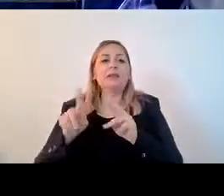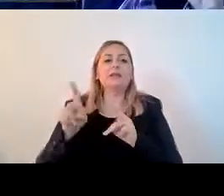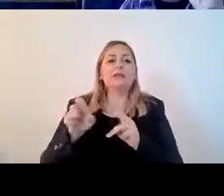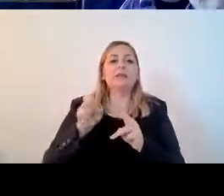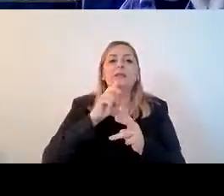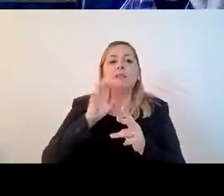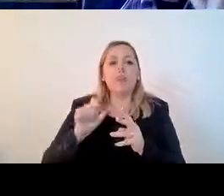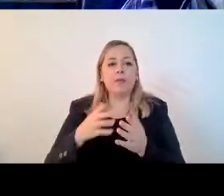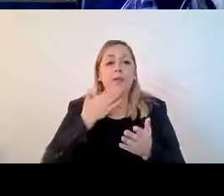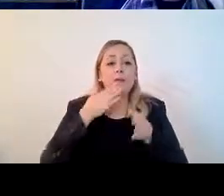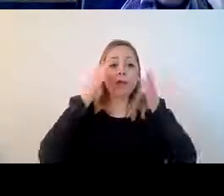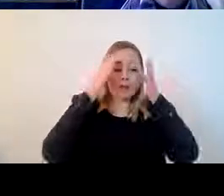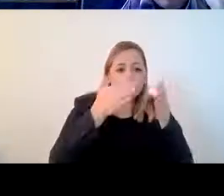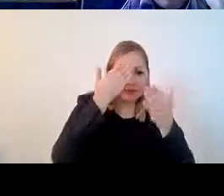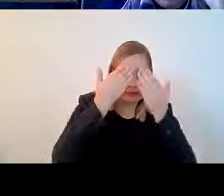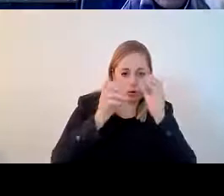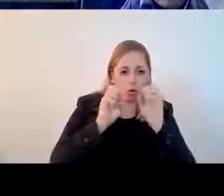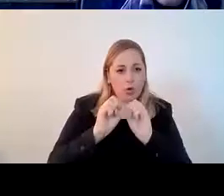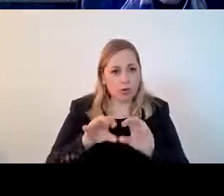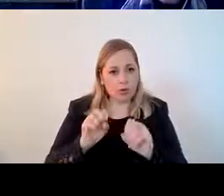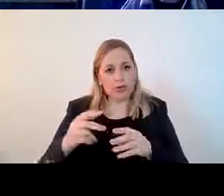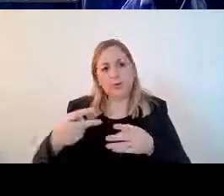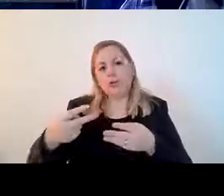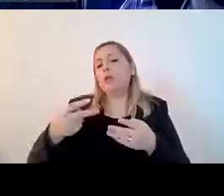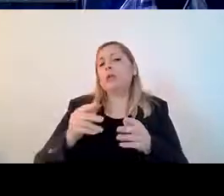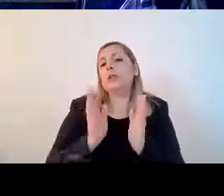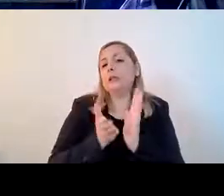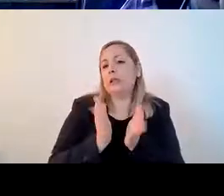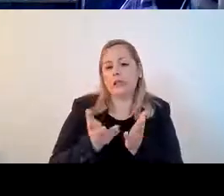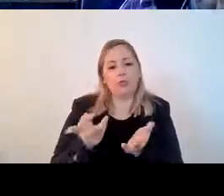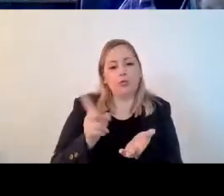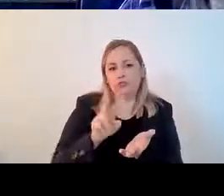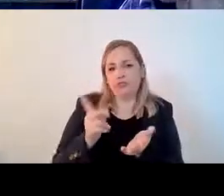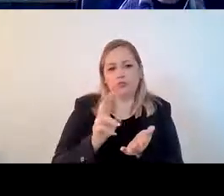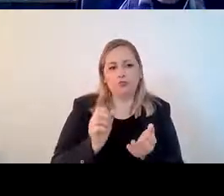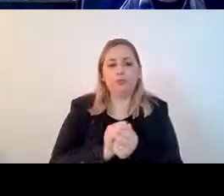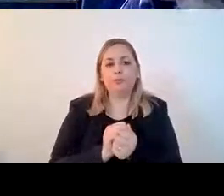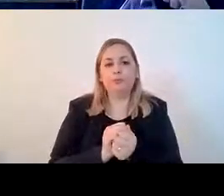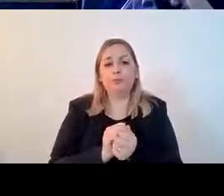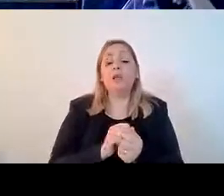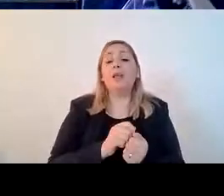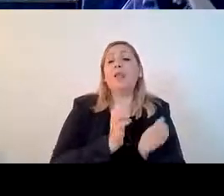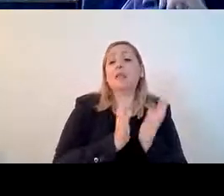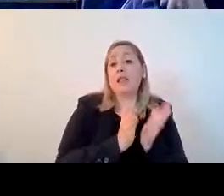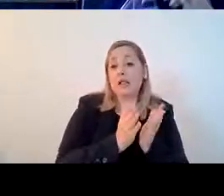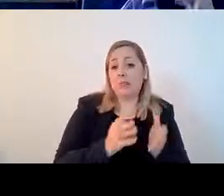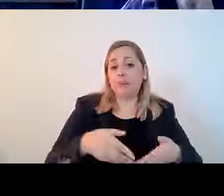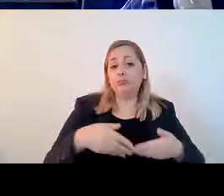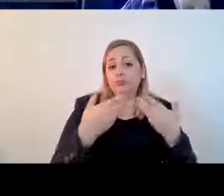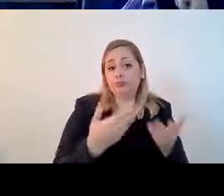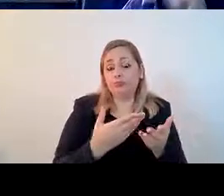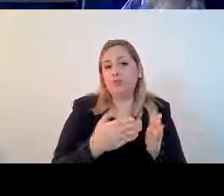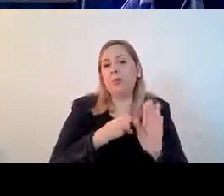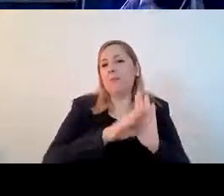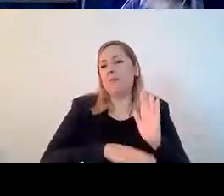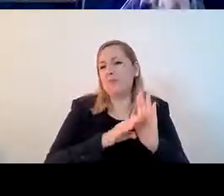La experiencia y las investigaciones realizadas dice que los tratamientos puros son menos eficientes